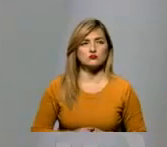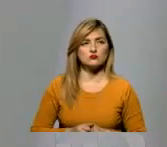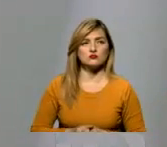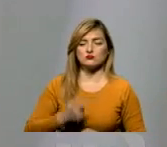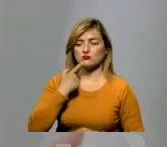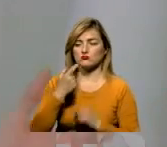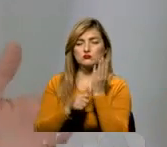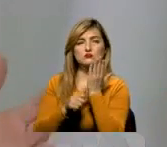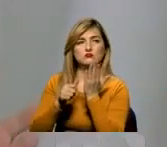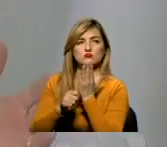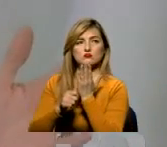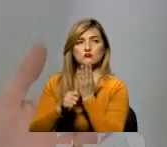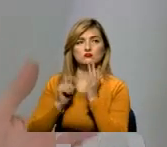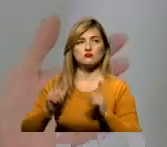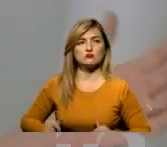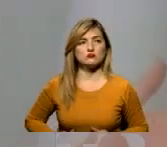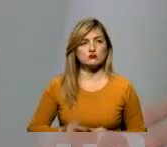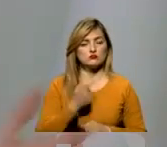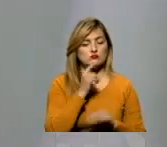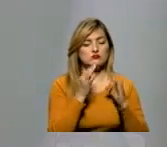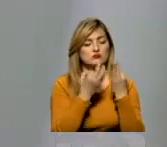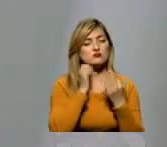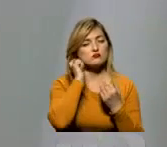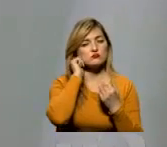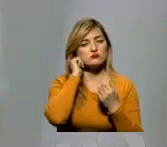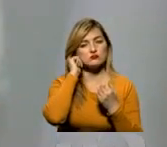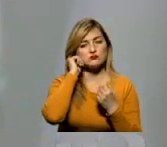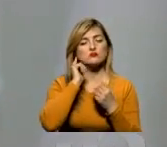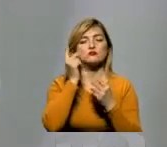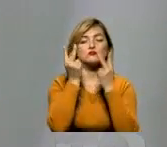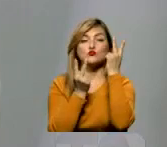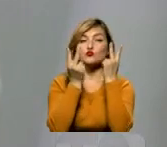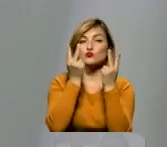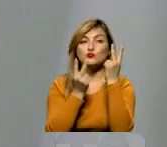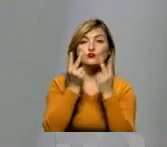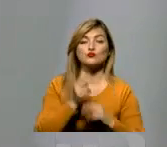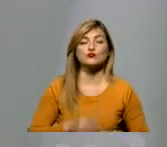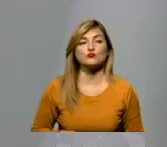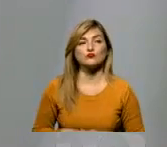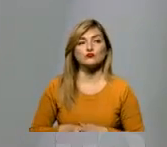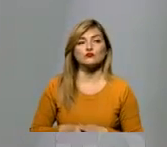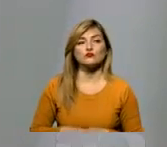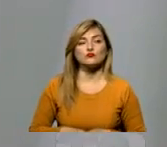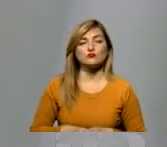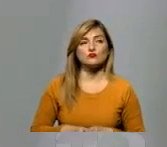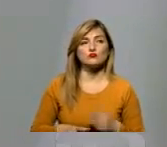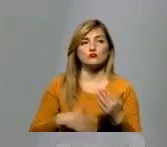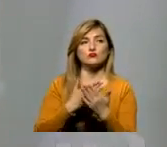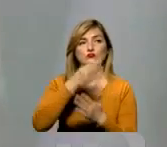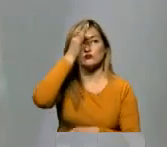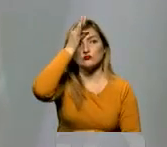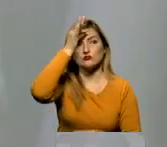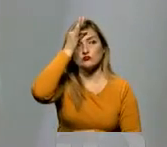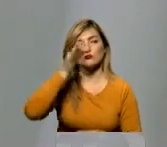has expresado, Íñigo, de que las propias familias te van y te visitan, es porque cuando se llega a un hospital como el